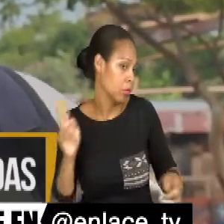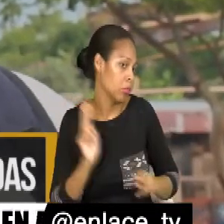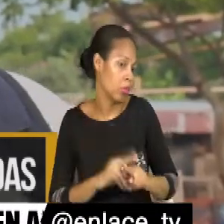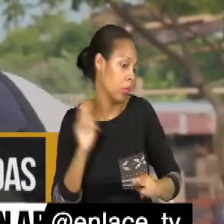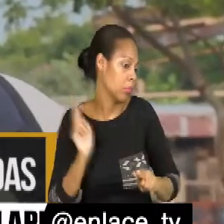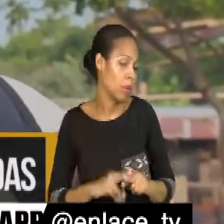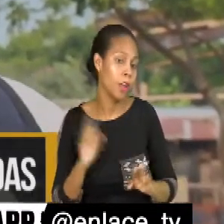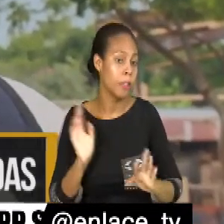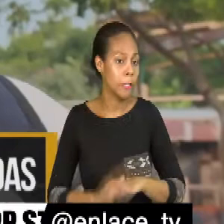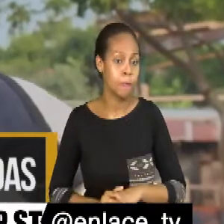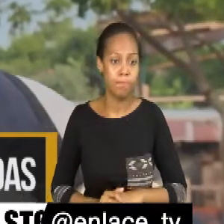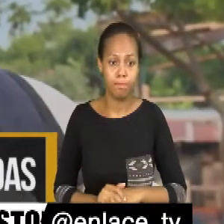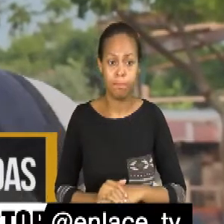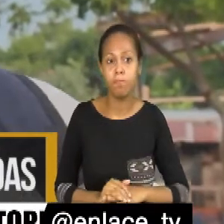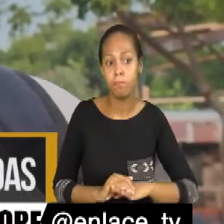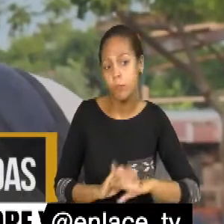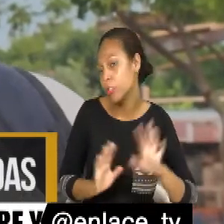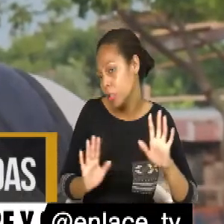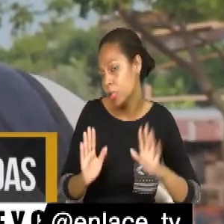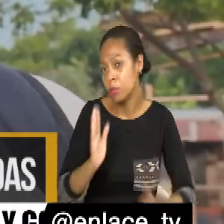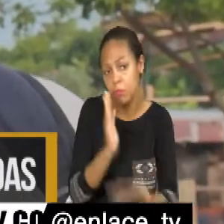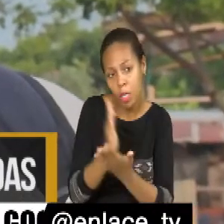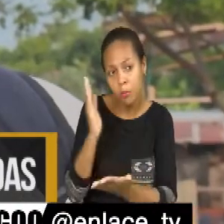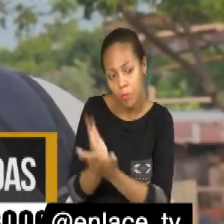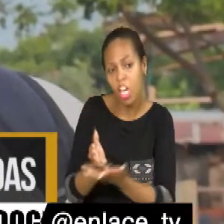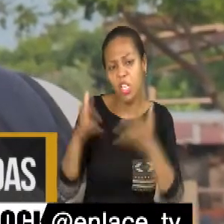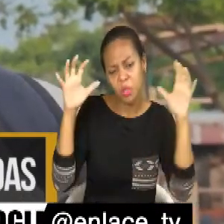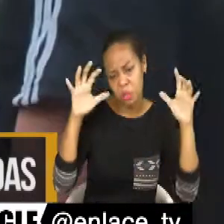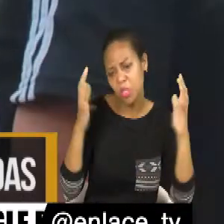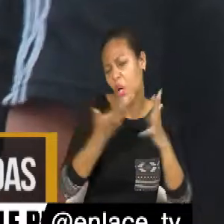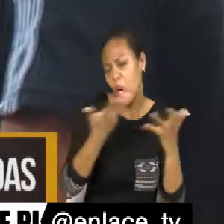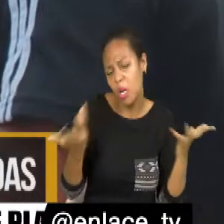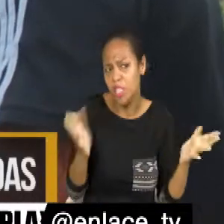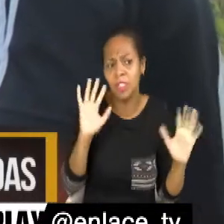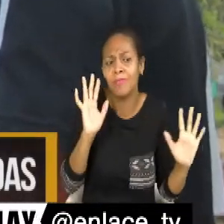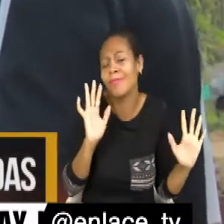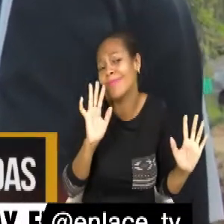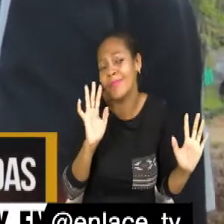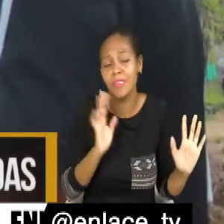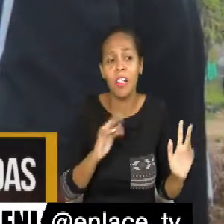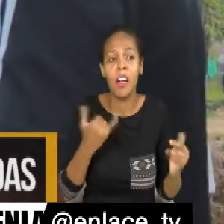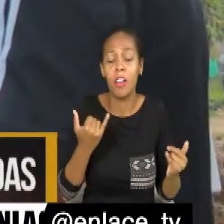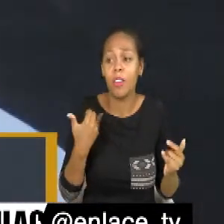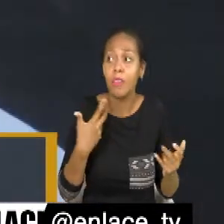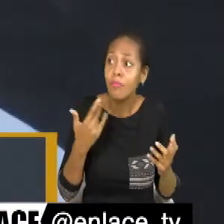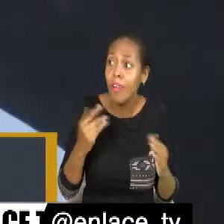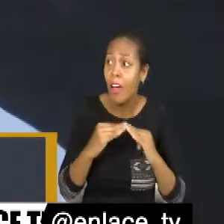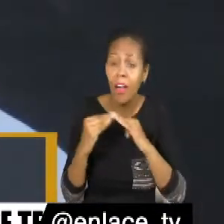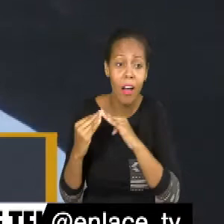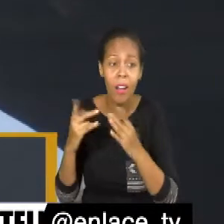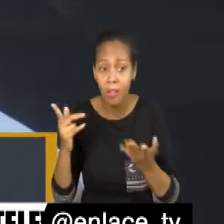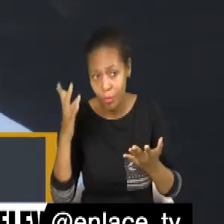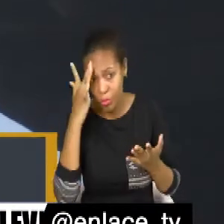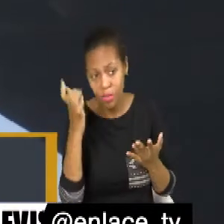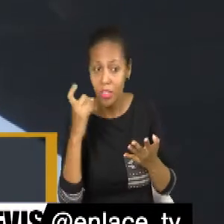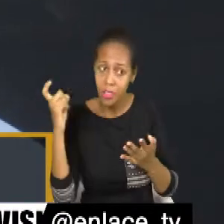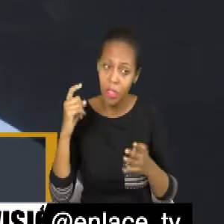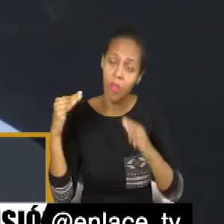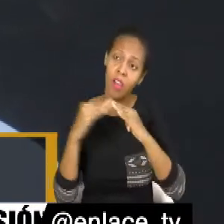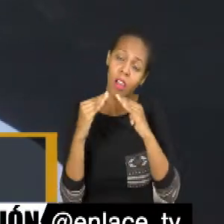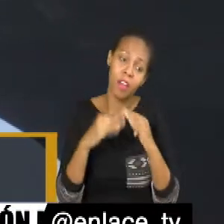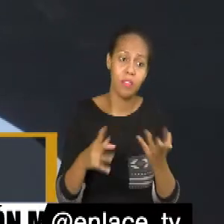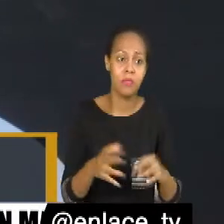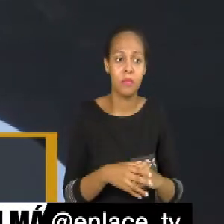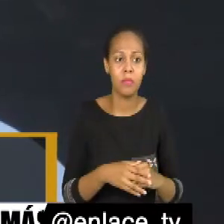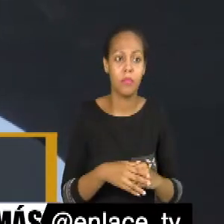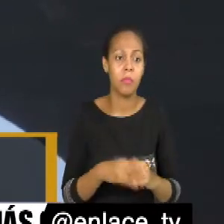que de las inclemencias del tiempo, pues nosotros por necesidad estamos acá. Le damos bendiciones a Dios sobre todo primero, y